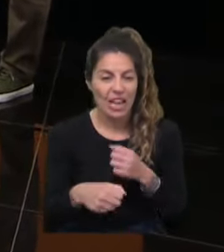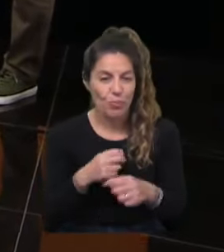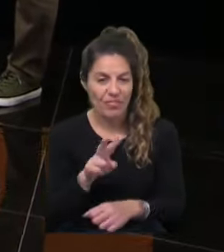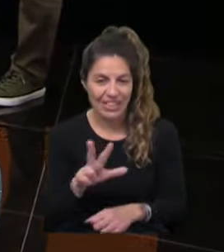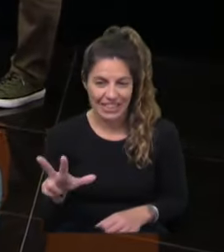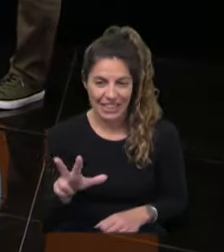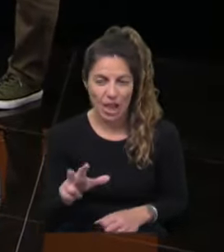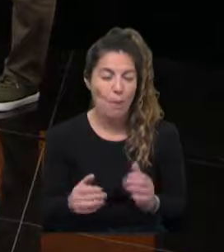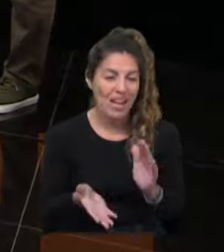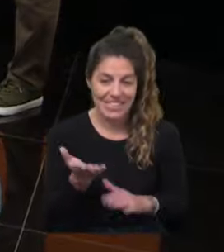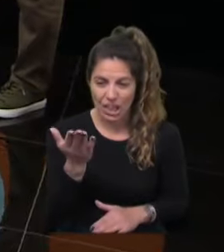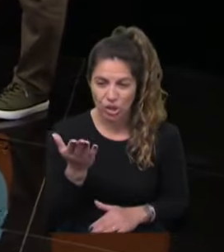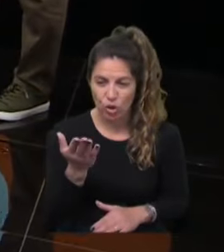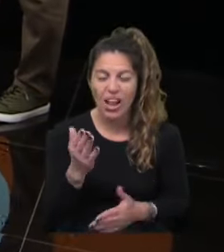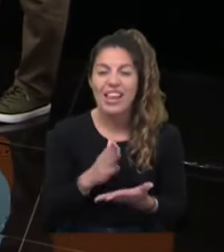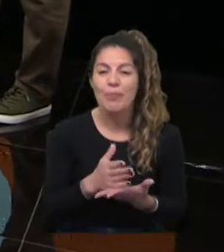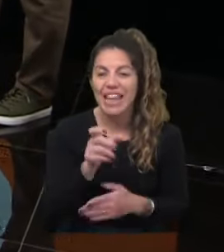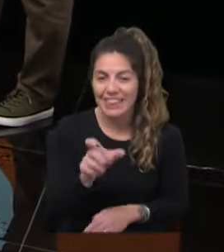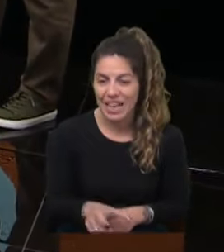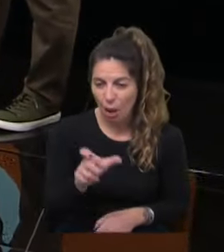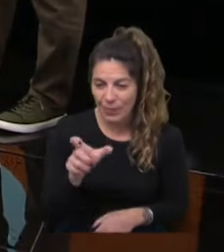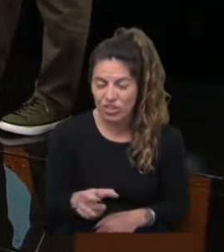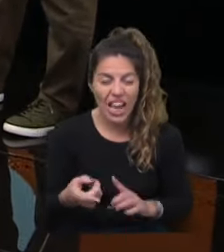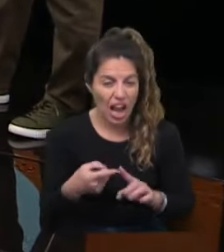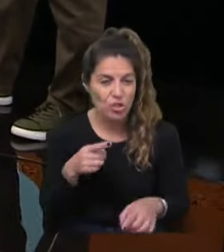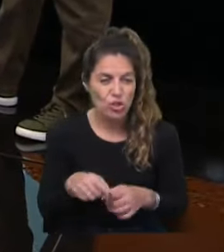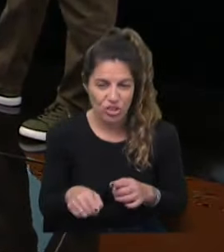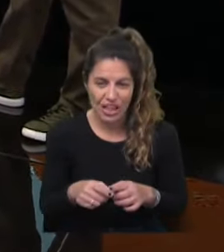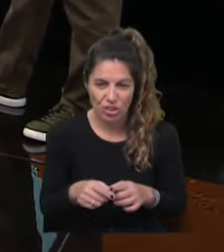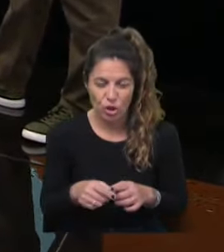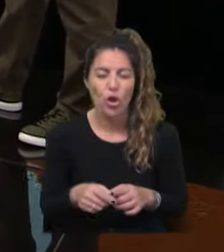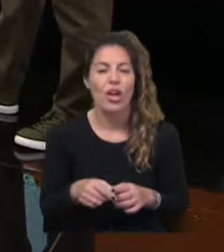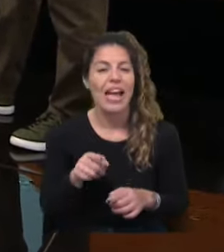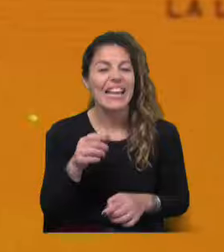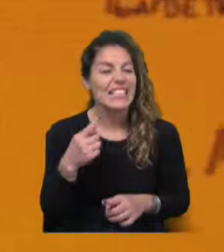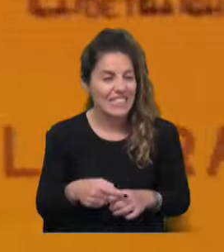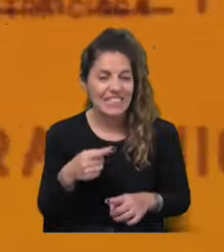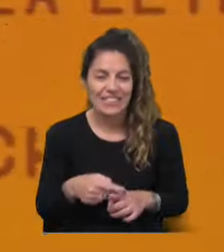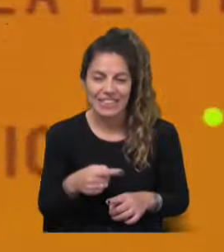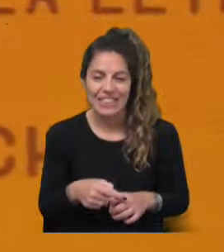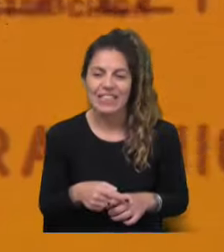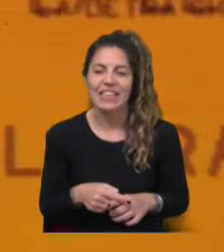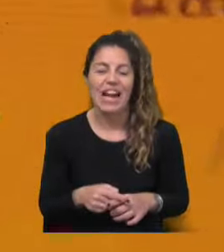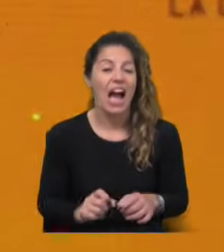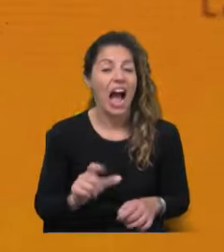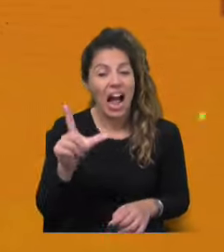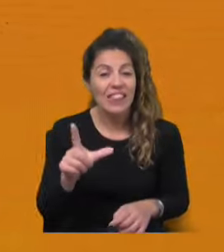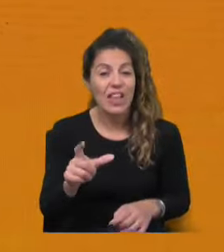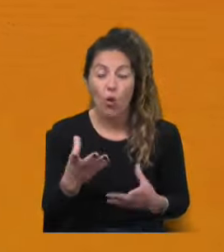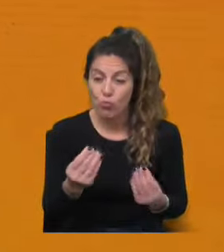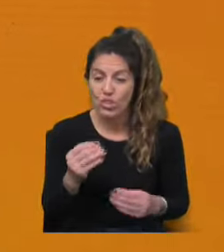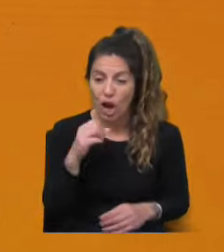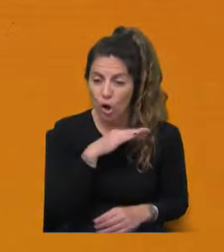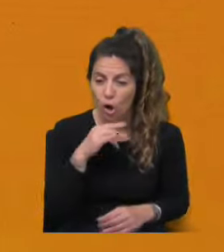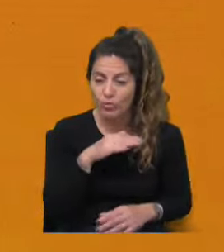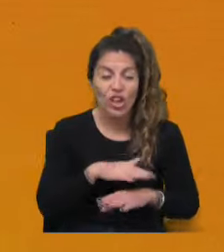2023 el más alto, la mitad de la gente estaba asociando entonces a que existía, digamos, que una alta o una extrema corrupción